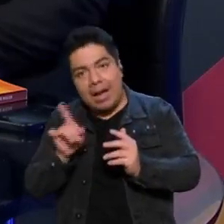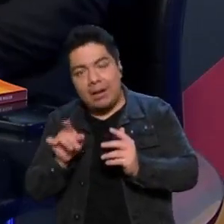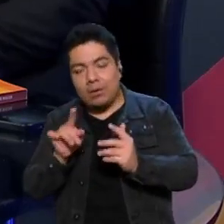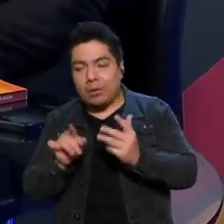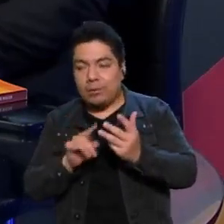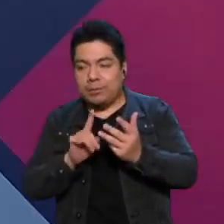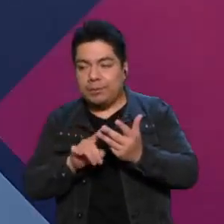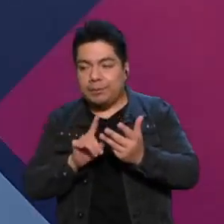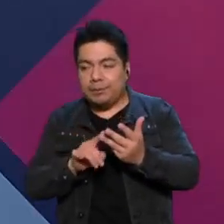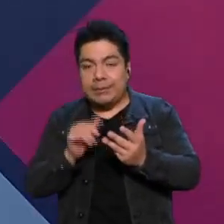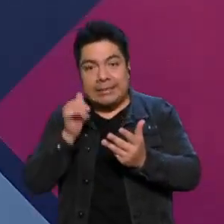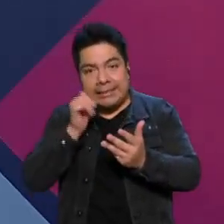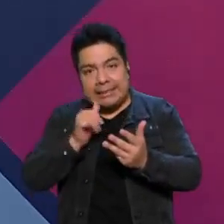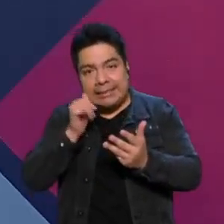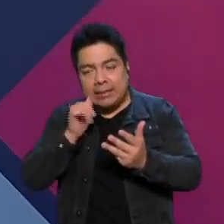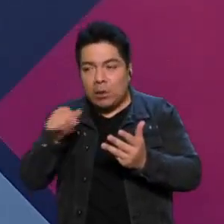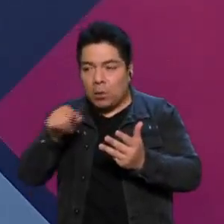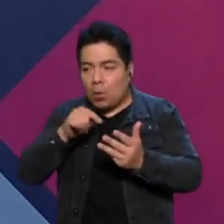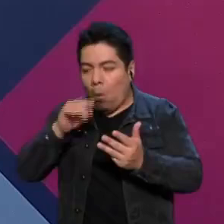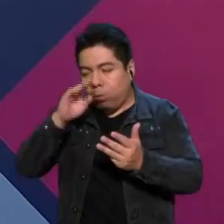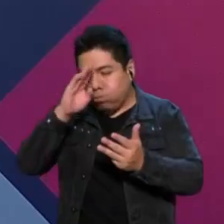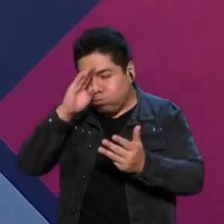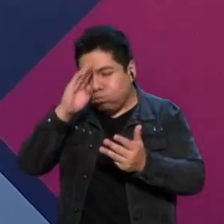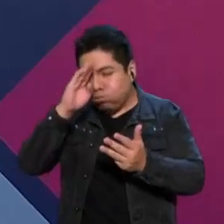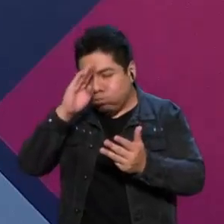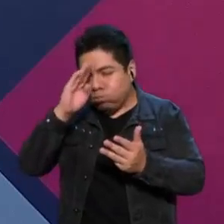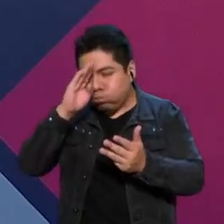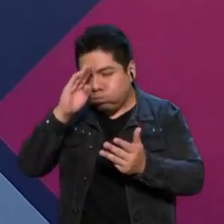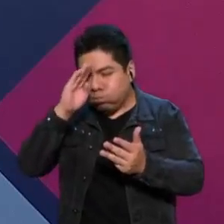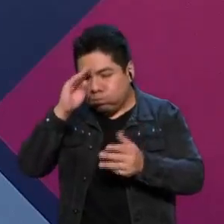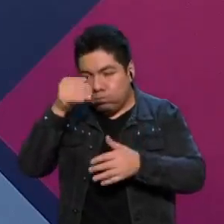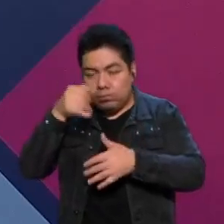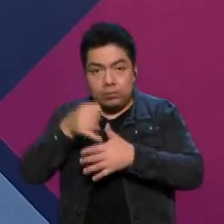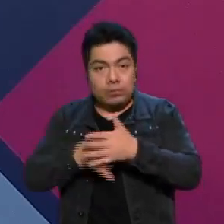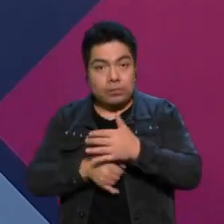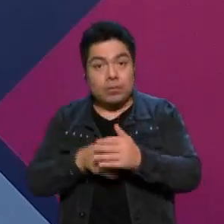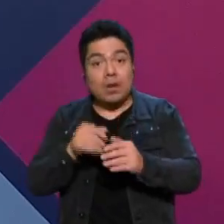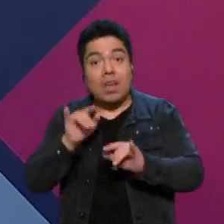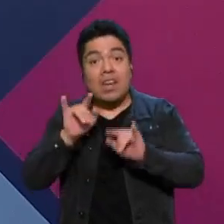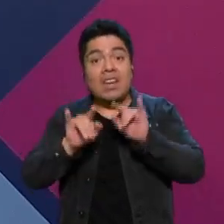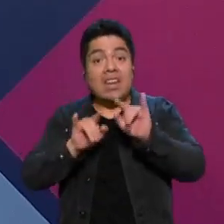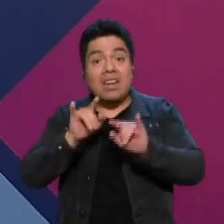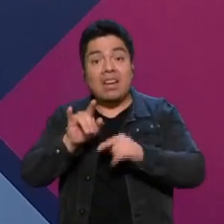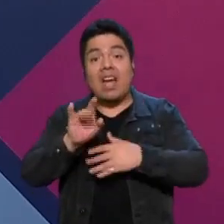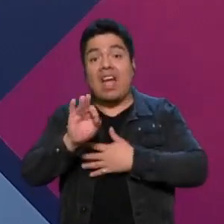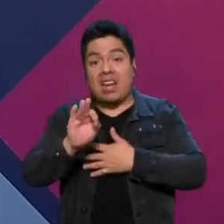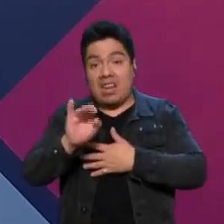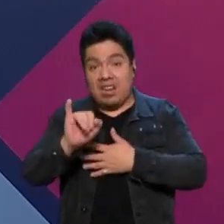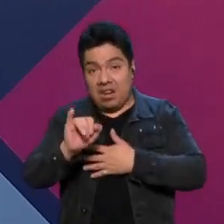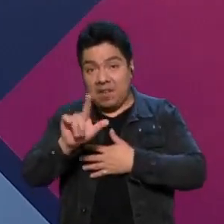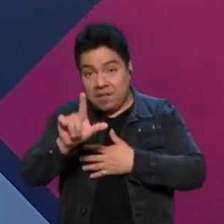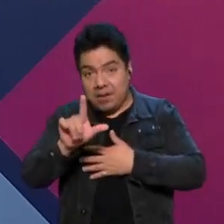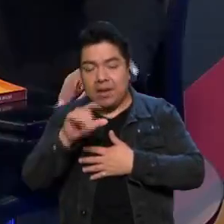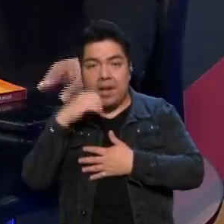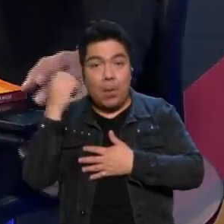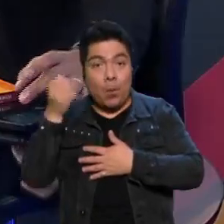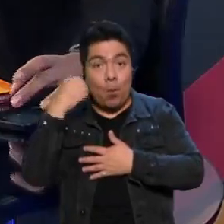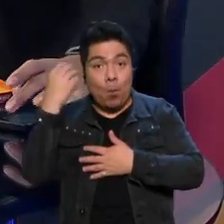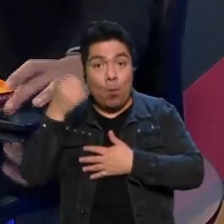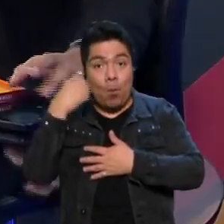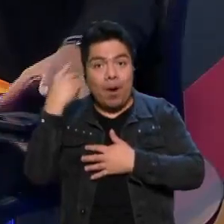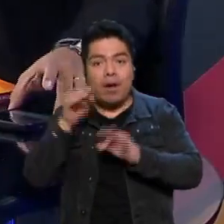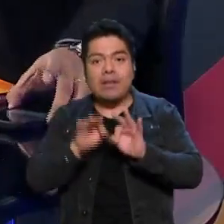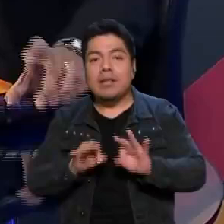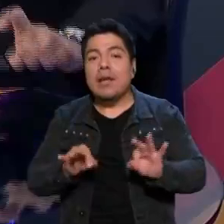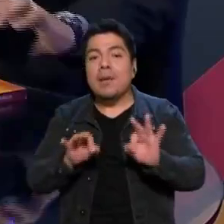siempre se construye ahí el pensamiento crítico. Vamos a tener en esta feria del libro, pues eventos muy importantes, pero